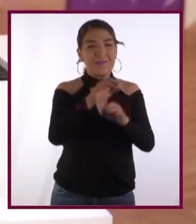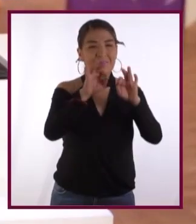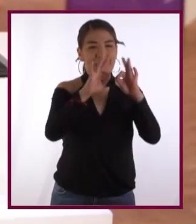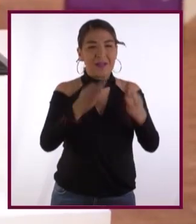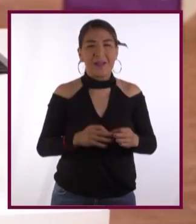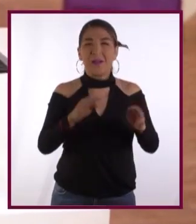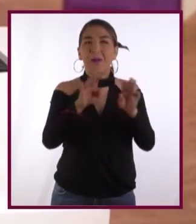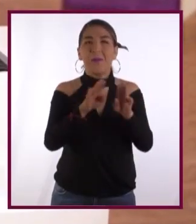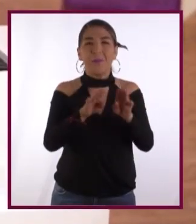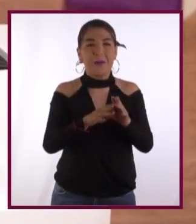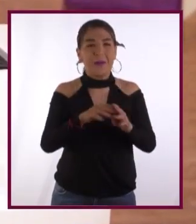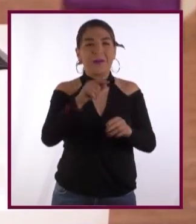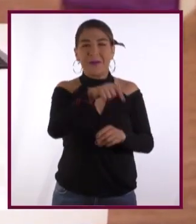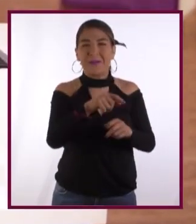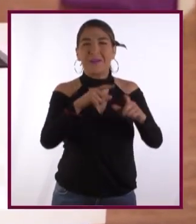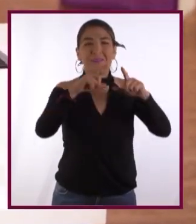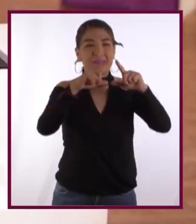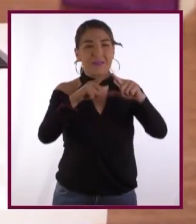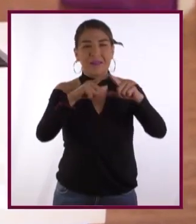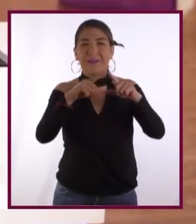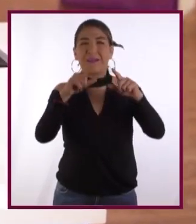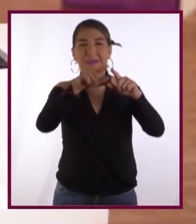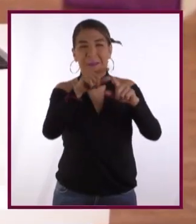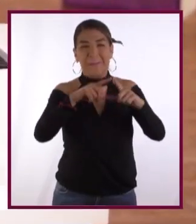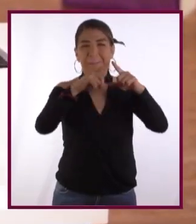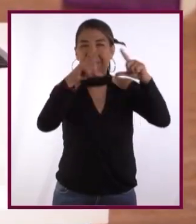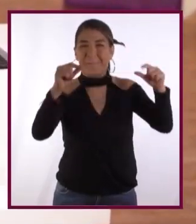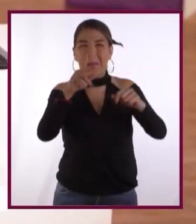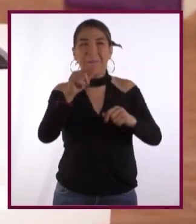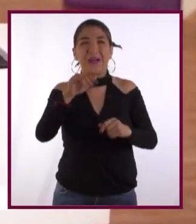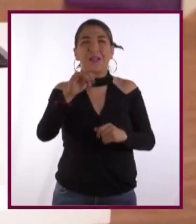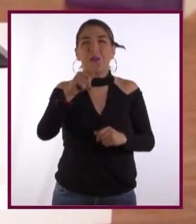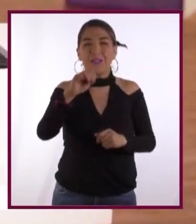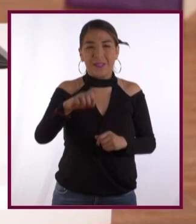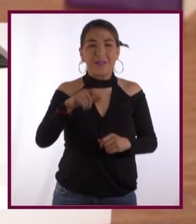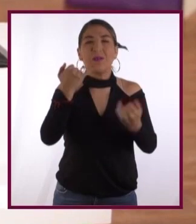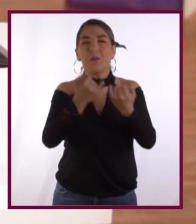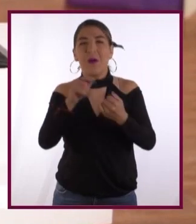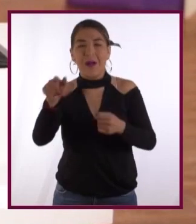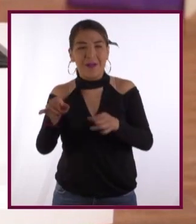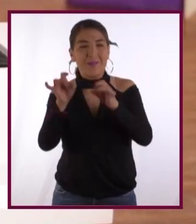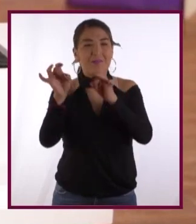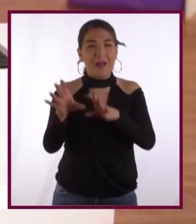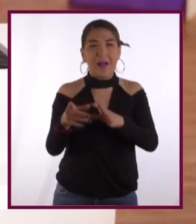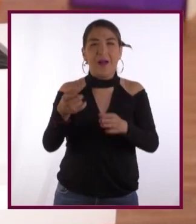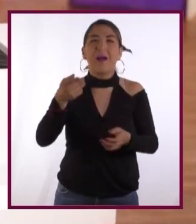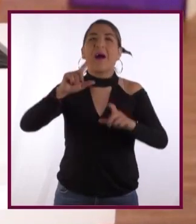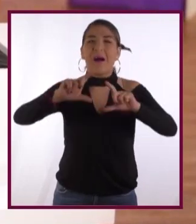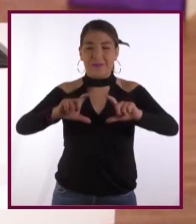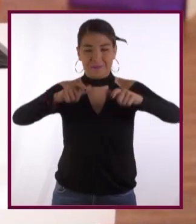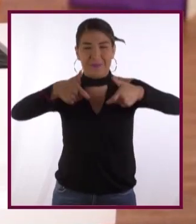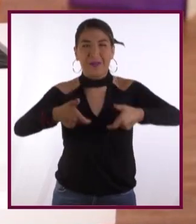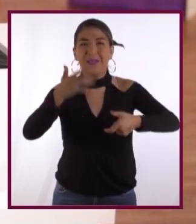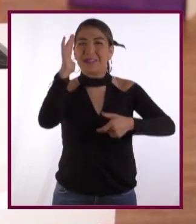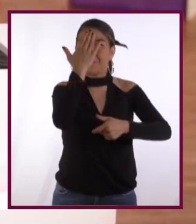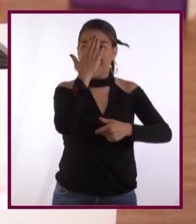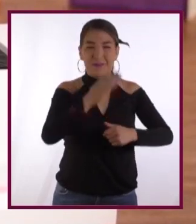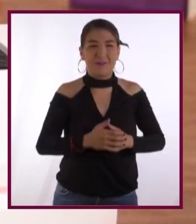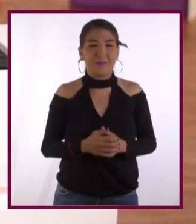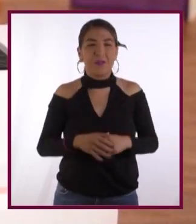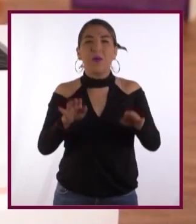Tal como lo hicimos con la figura del papalote, con la figura de la flecha vamos a repetir los pasos que acabamos de hacer, pero hacia